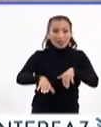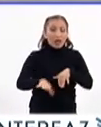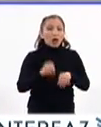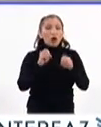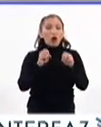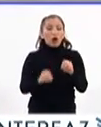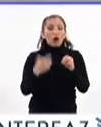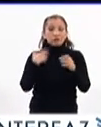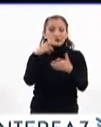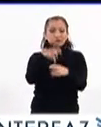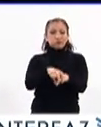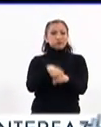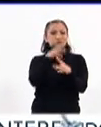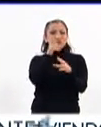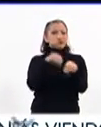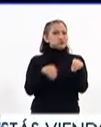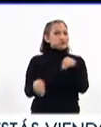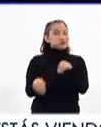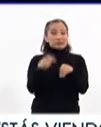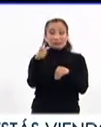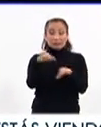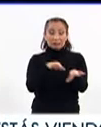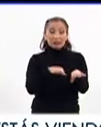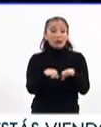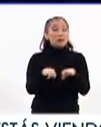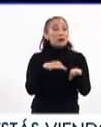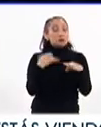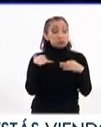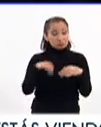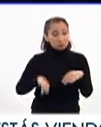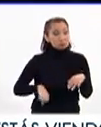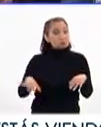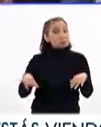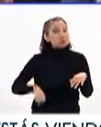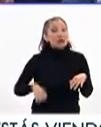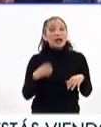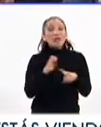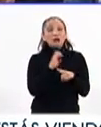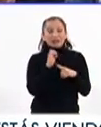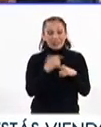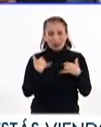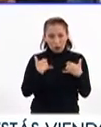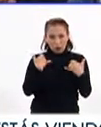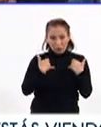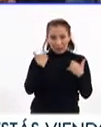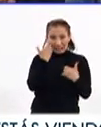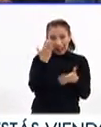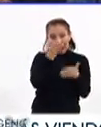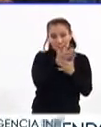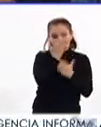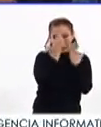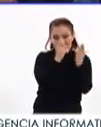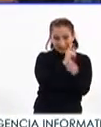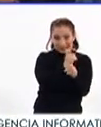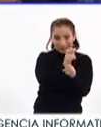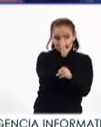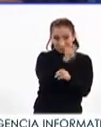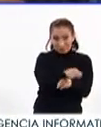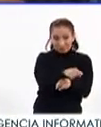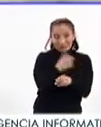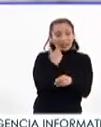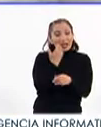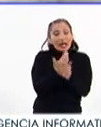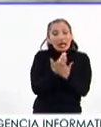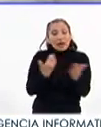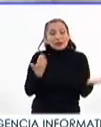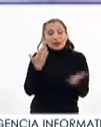están paralizadas, es un trabajo muy interesante. Entonces, el aspirante a esta licenciatura necesita